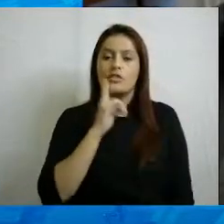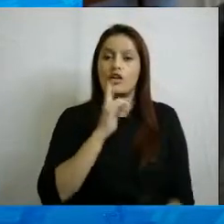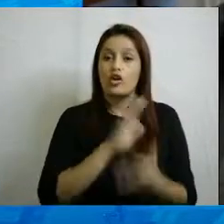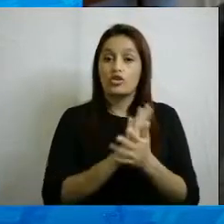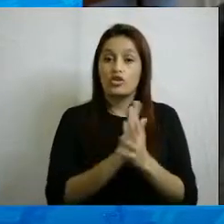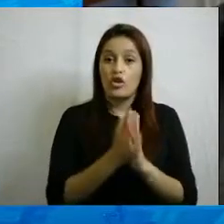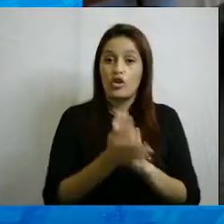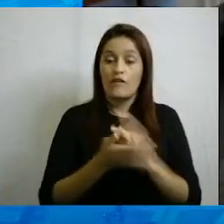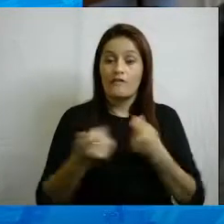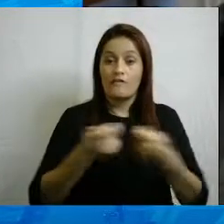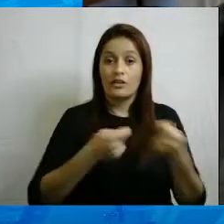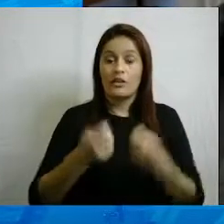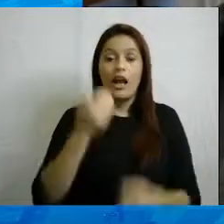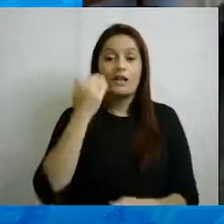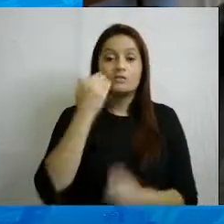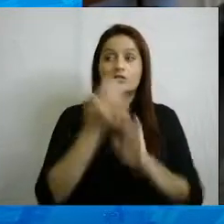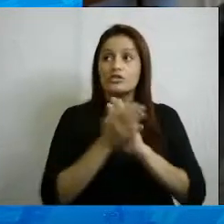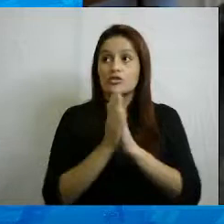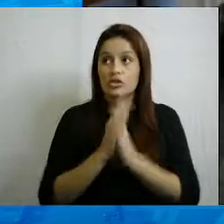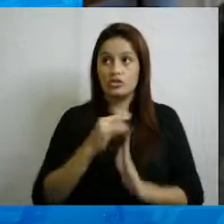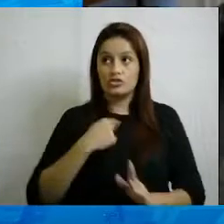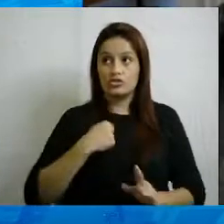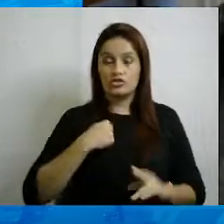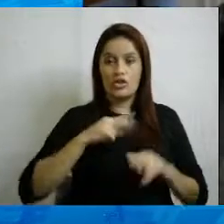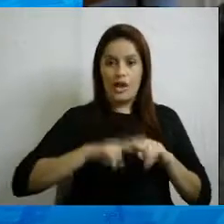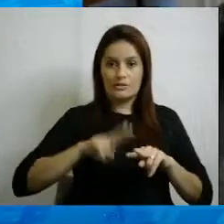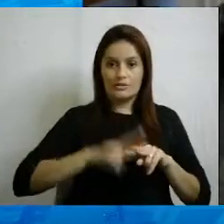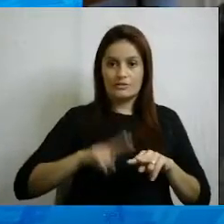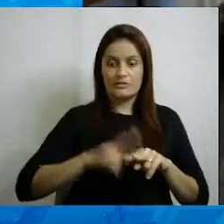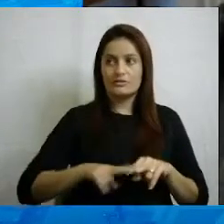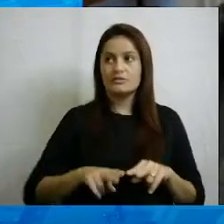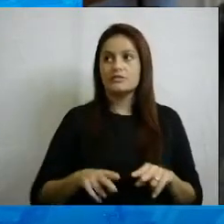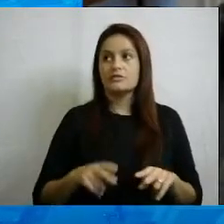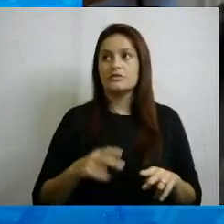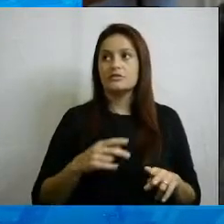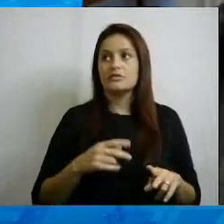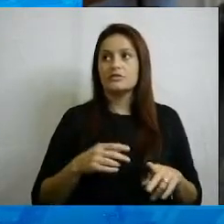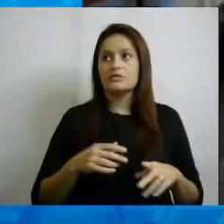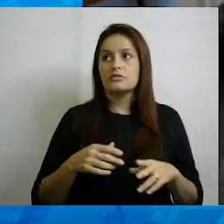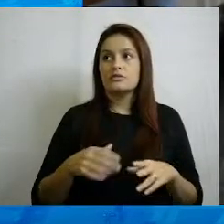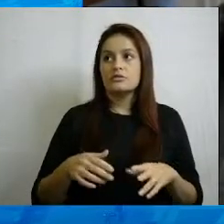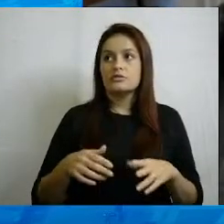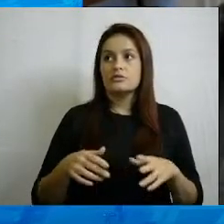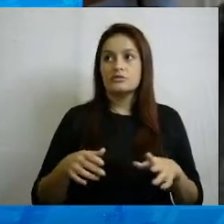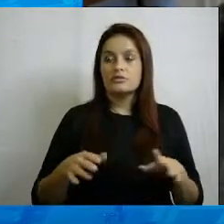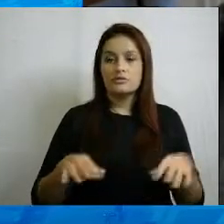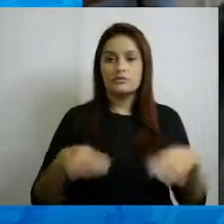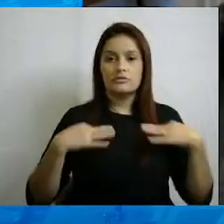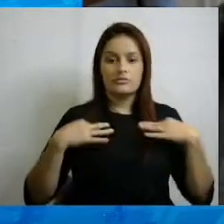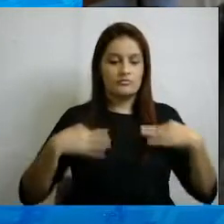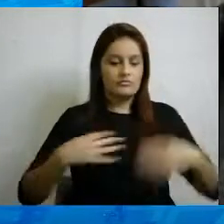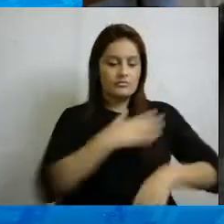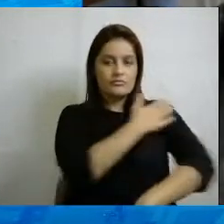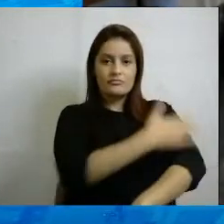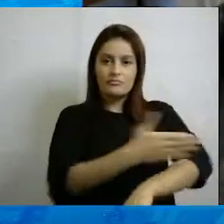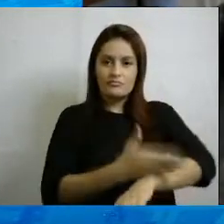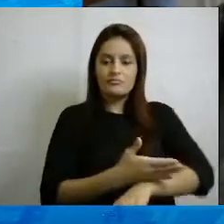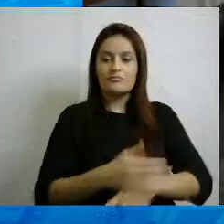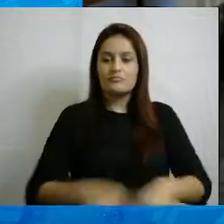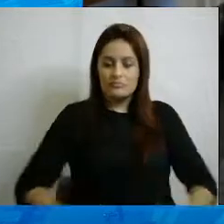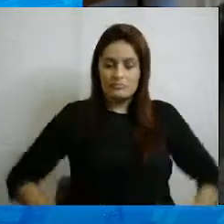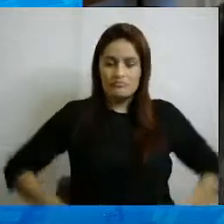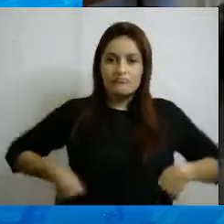tengo en el puesto, la mayoría lo hago yo. Yo hago calzas, hago camisetas blancas,